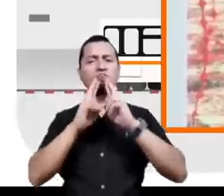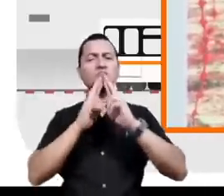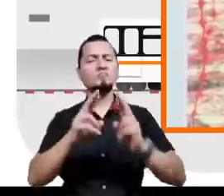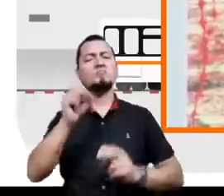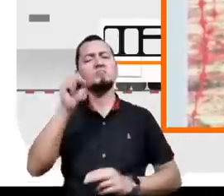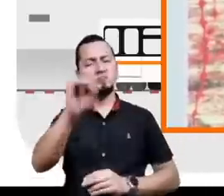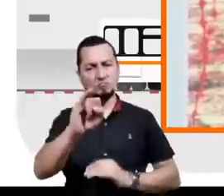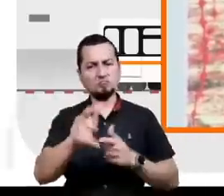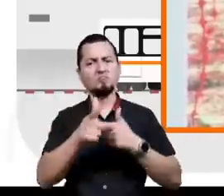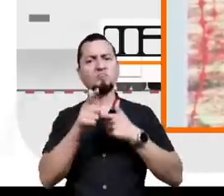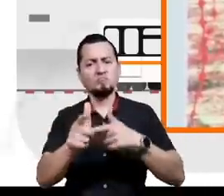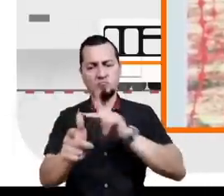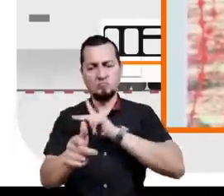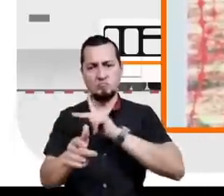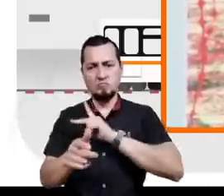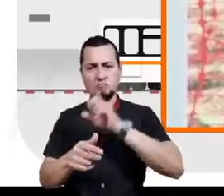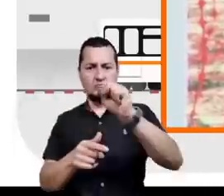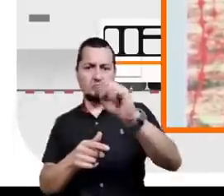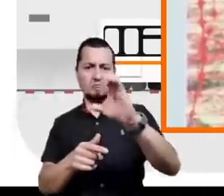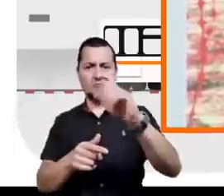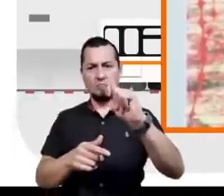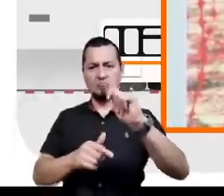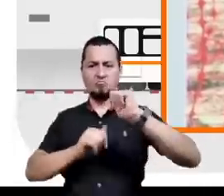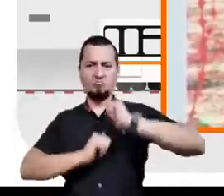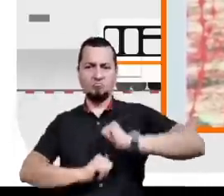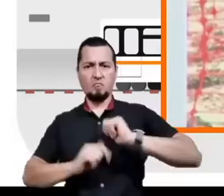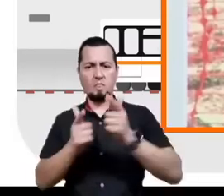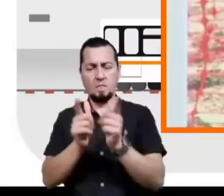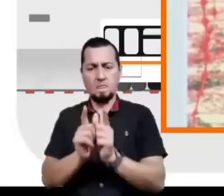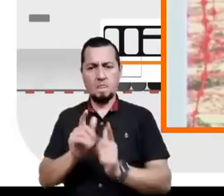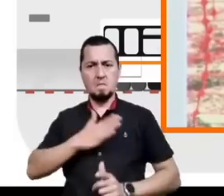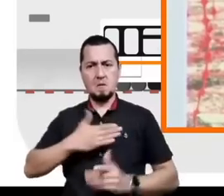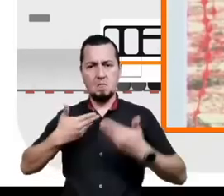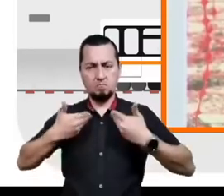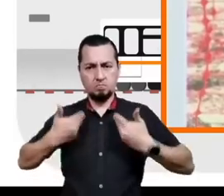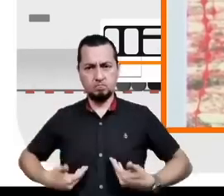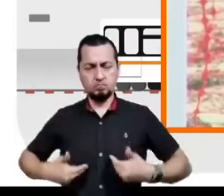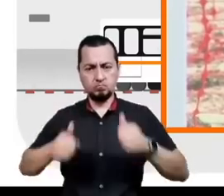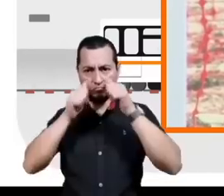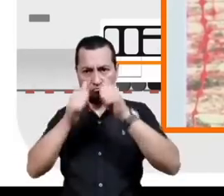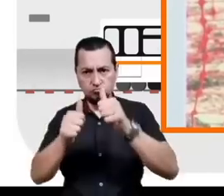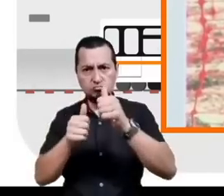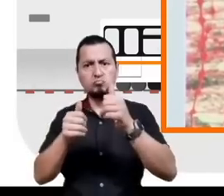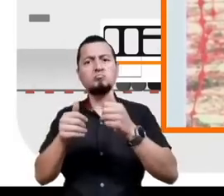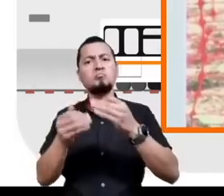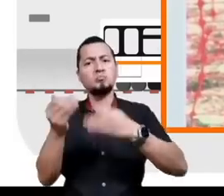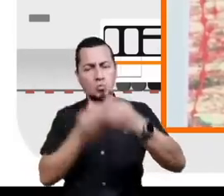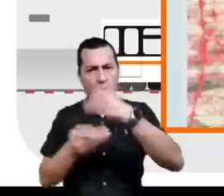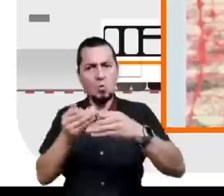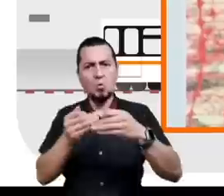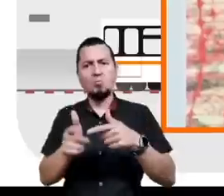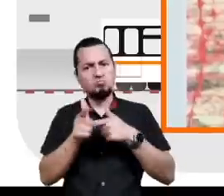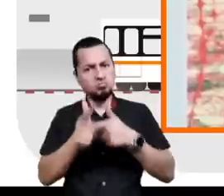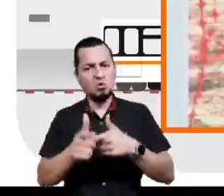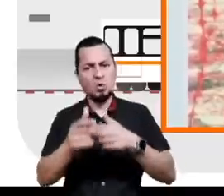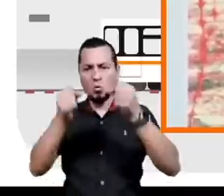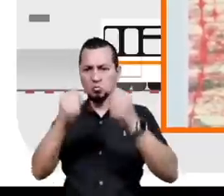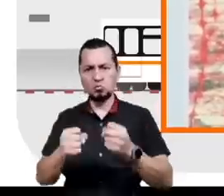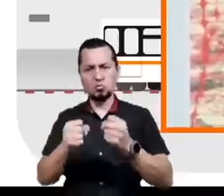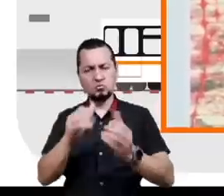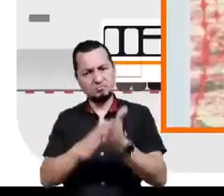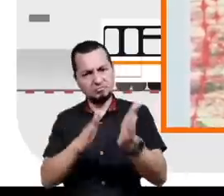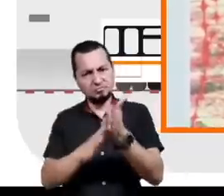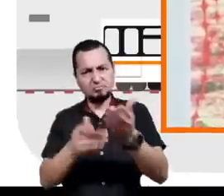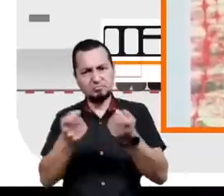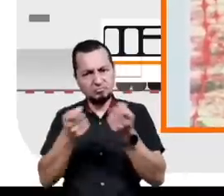de nuestra Secretaría, del mío propio, con todos ustedes, para que tengan la seguridad de que vendremos a supervisar